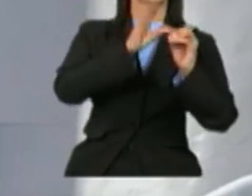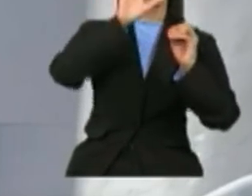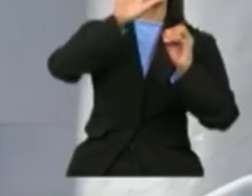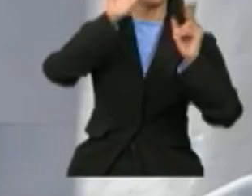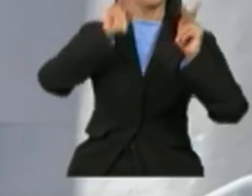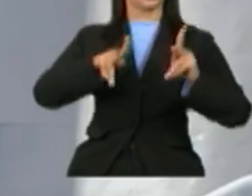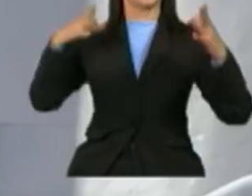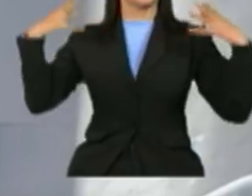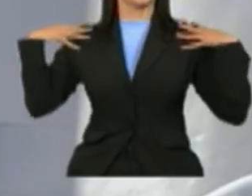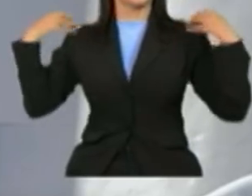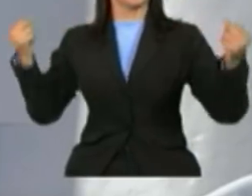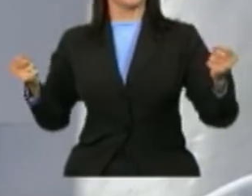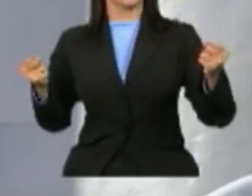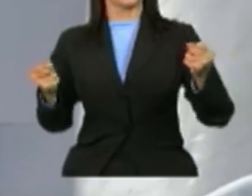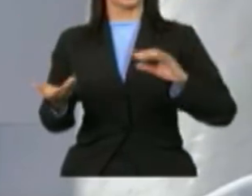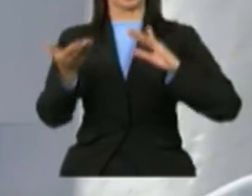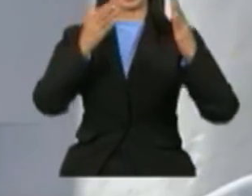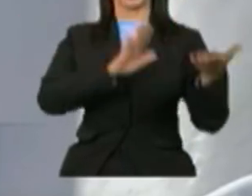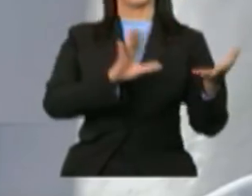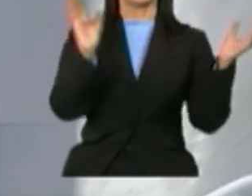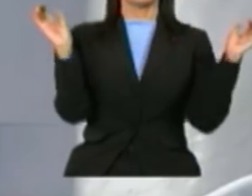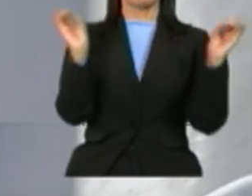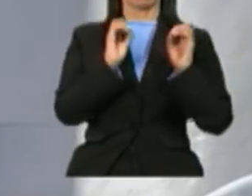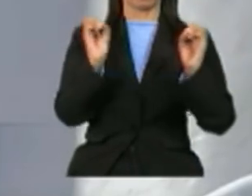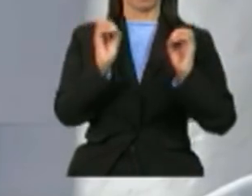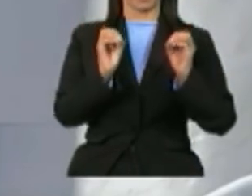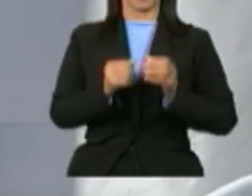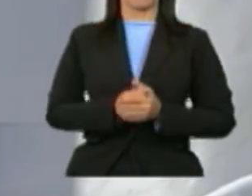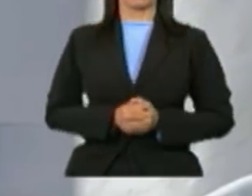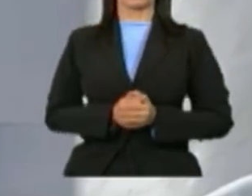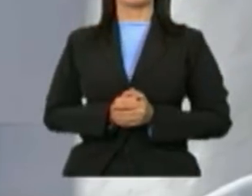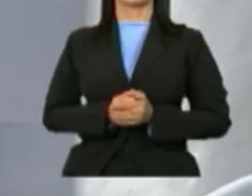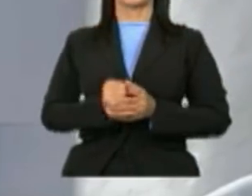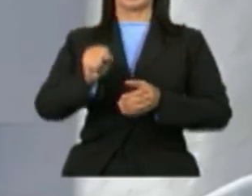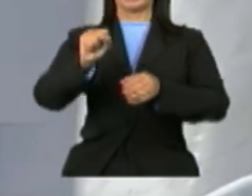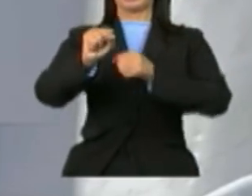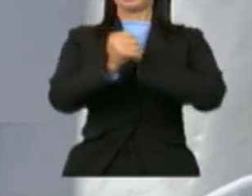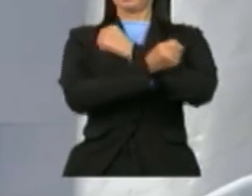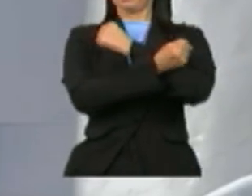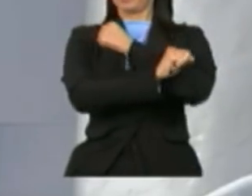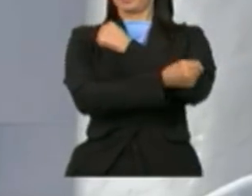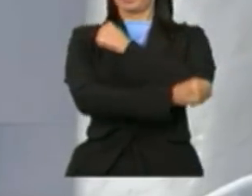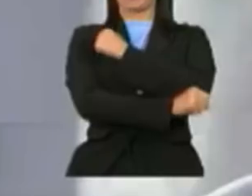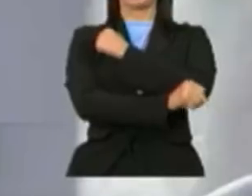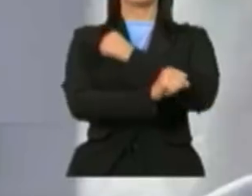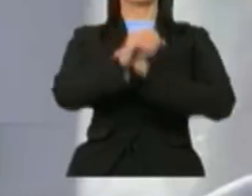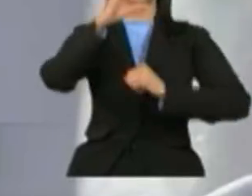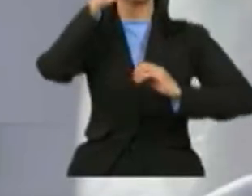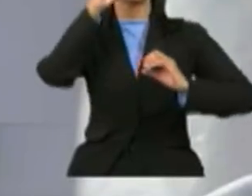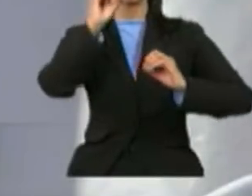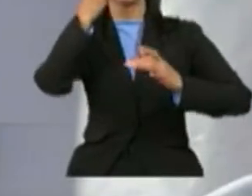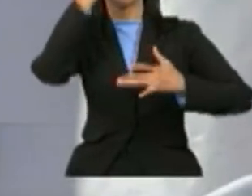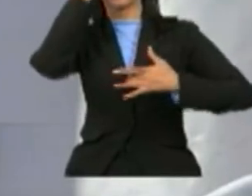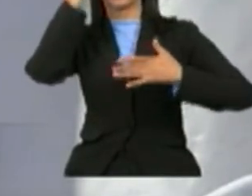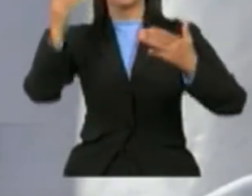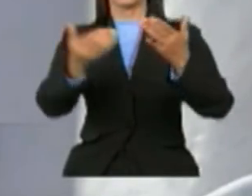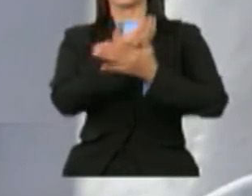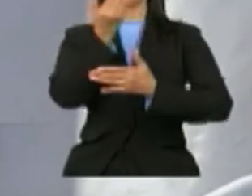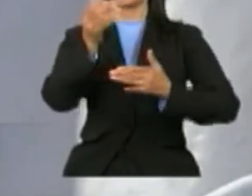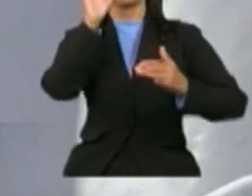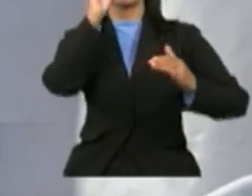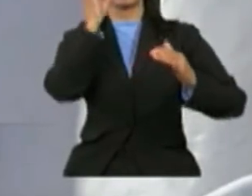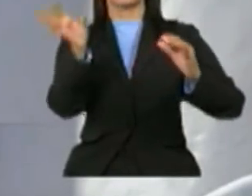5 recuperados, 0 fallecimiento. Samaná, 0 casos nuevos,